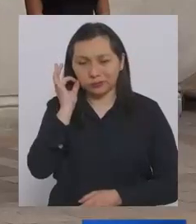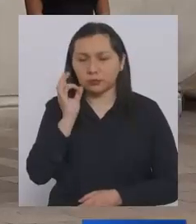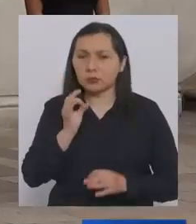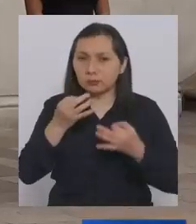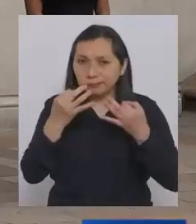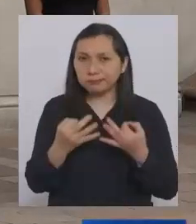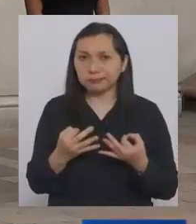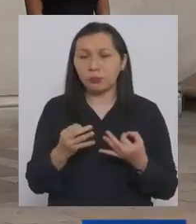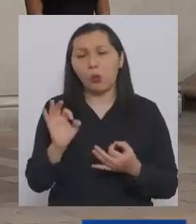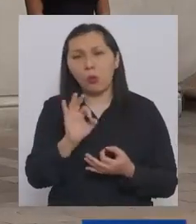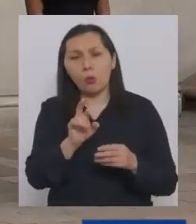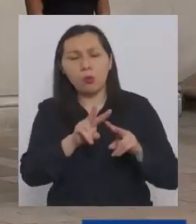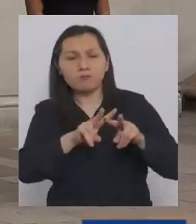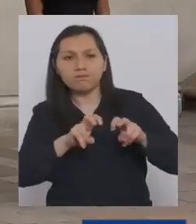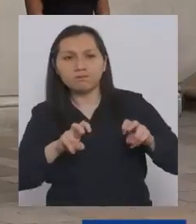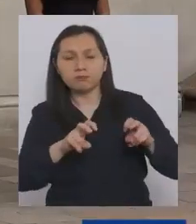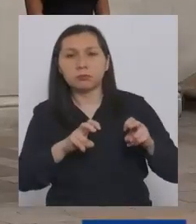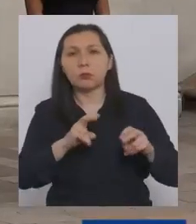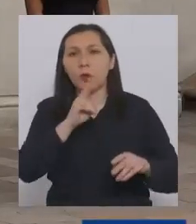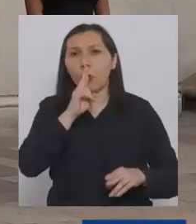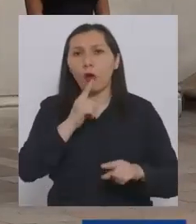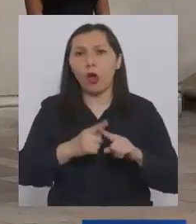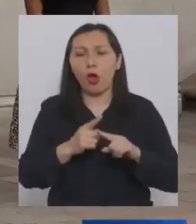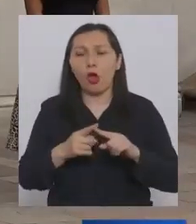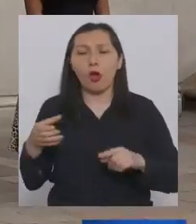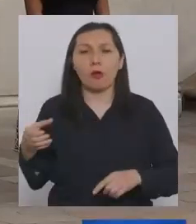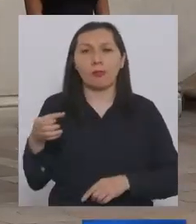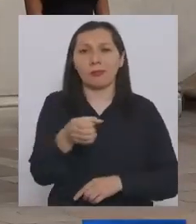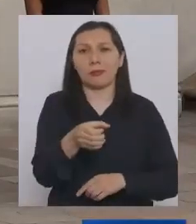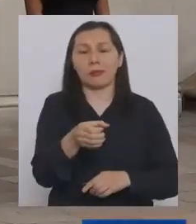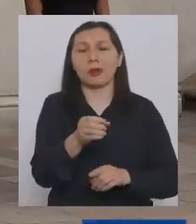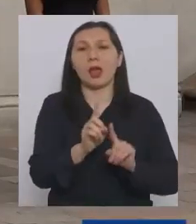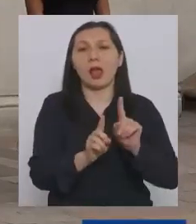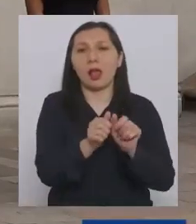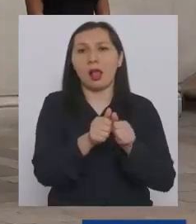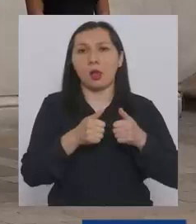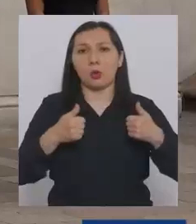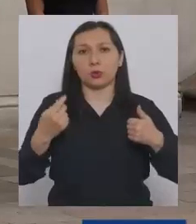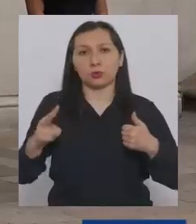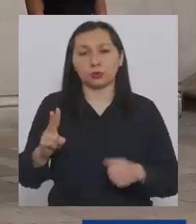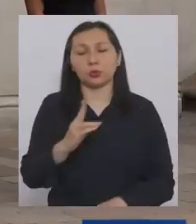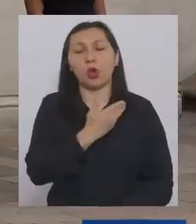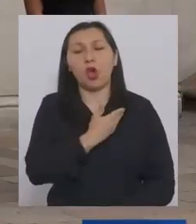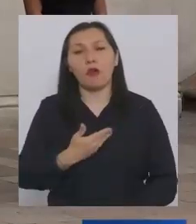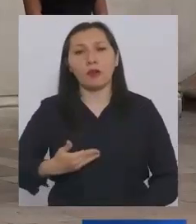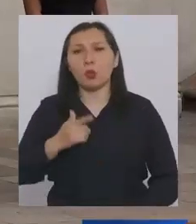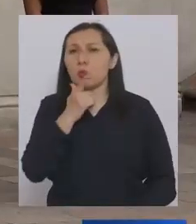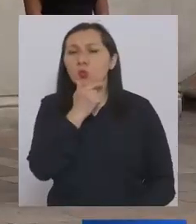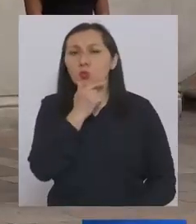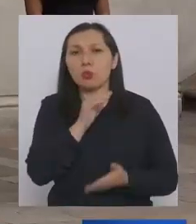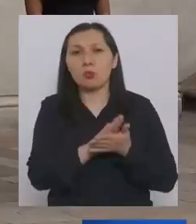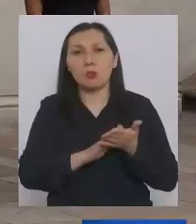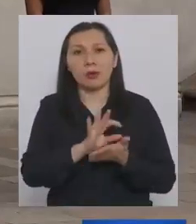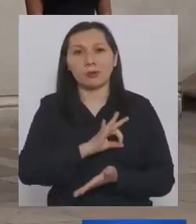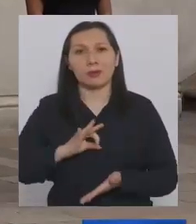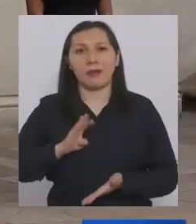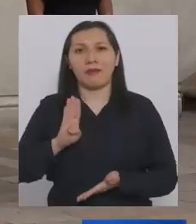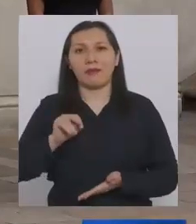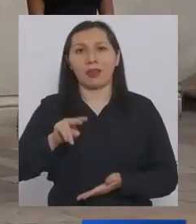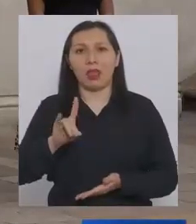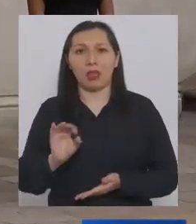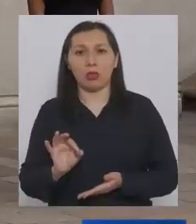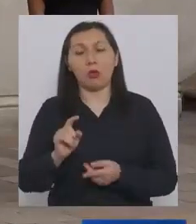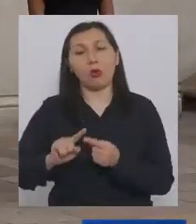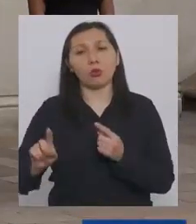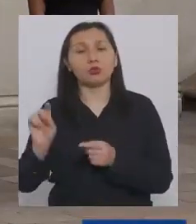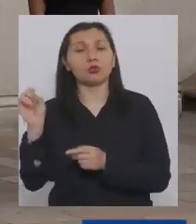los distintos voceros. Autoridades de su gobierno cuestionados, por ejemplo, la ministra Venado o